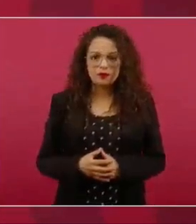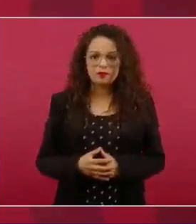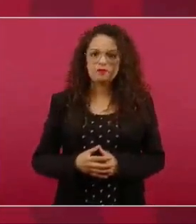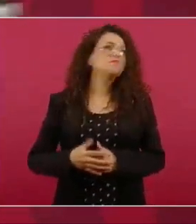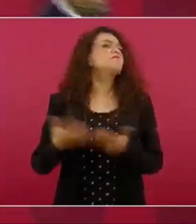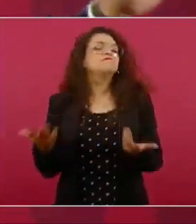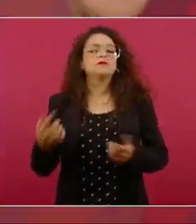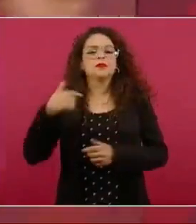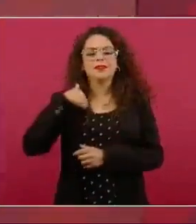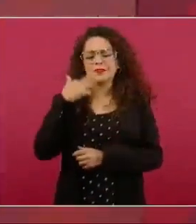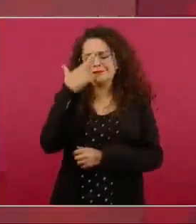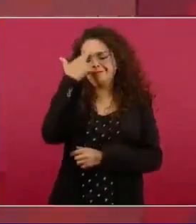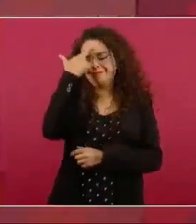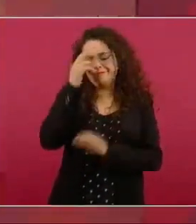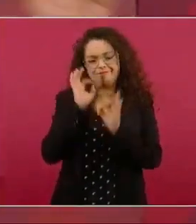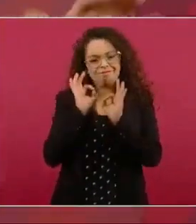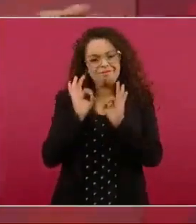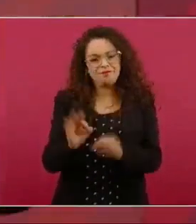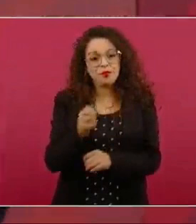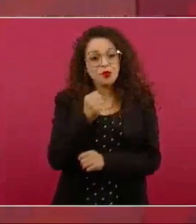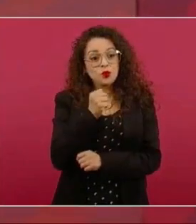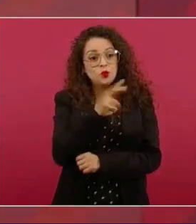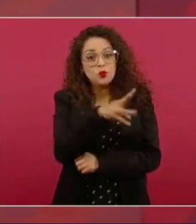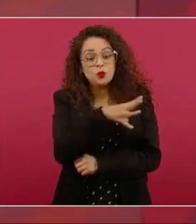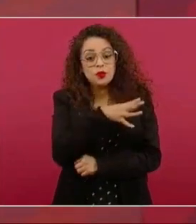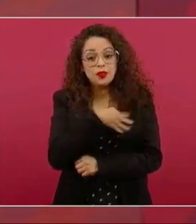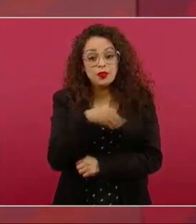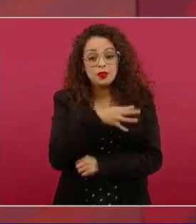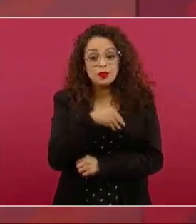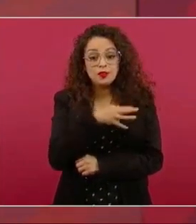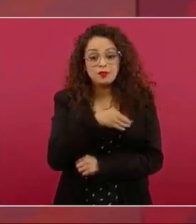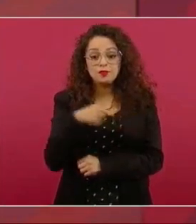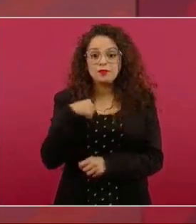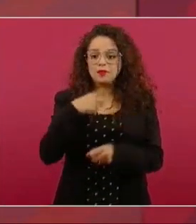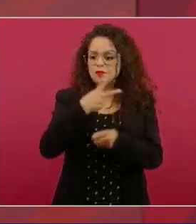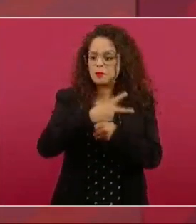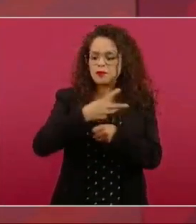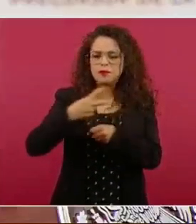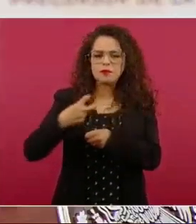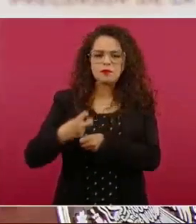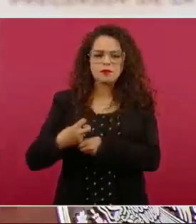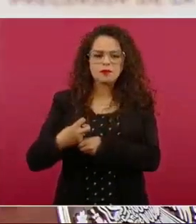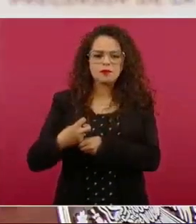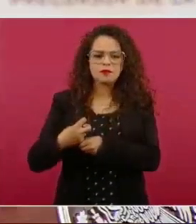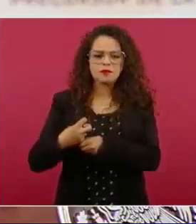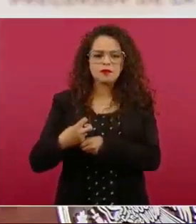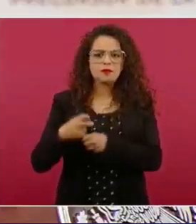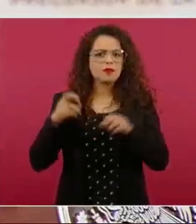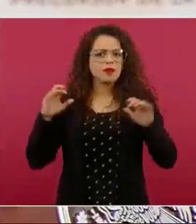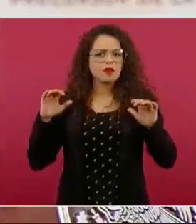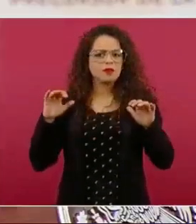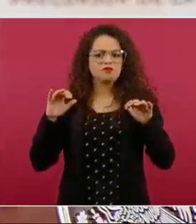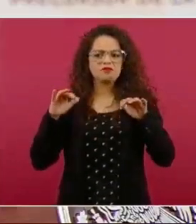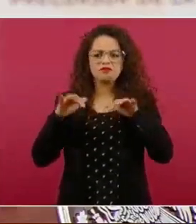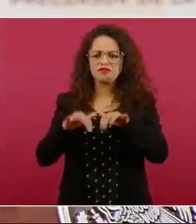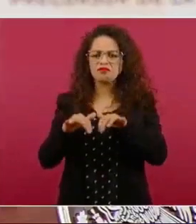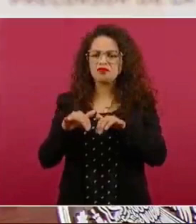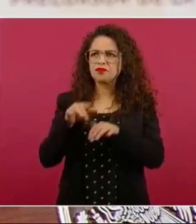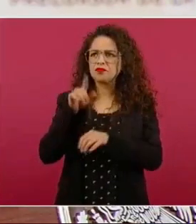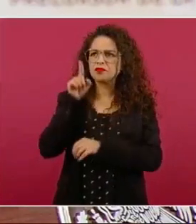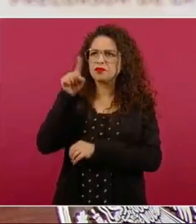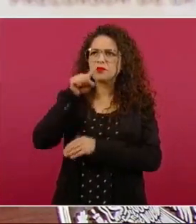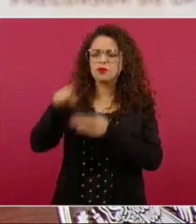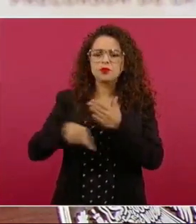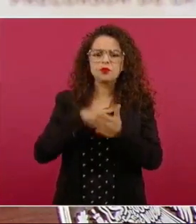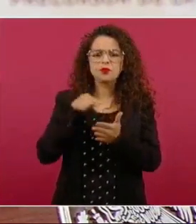me acuerdo perfectamente, me invitan a un foro en Valle